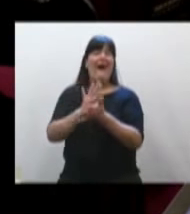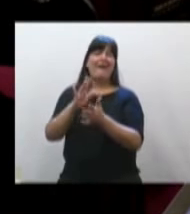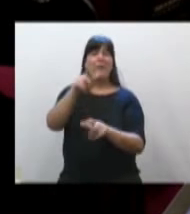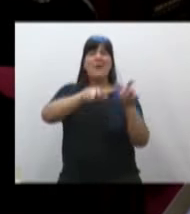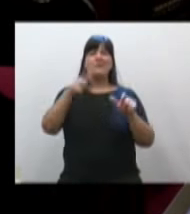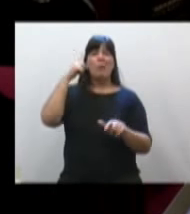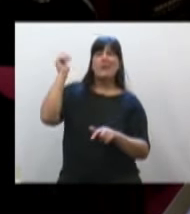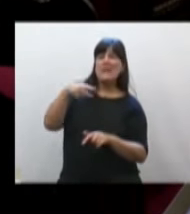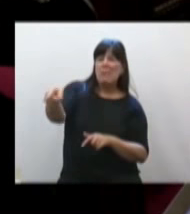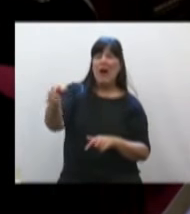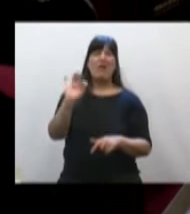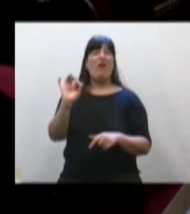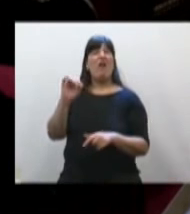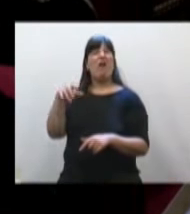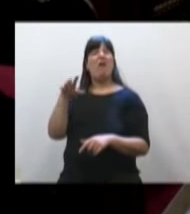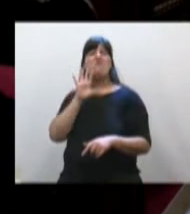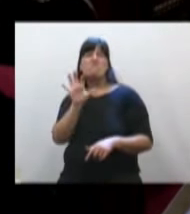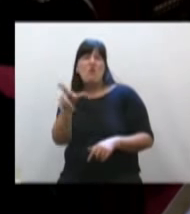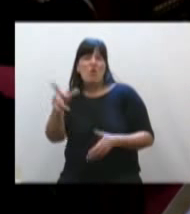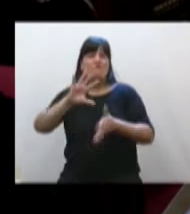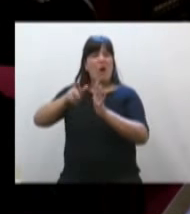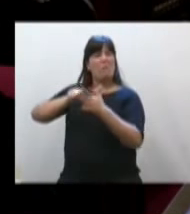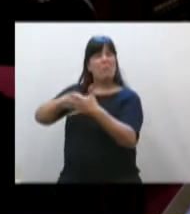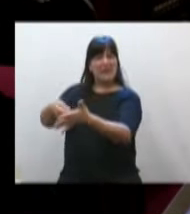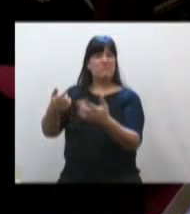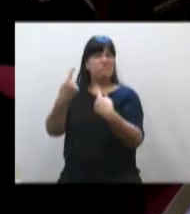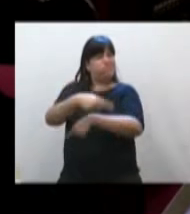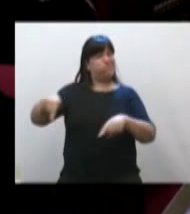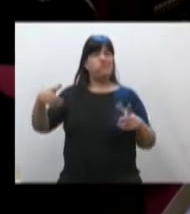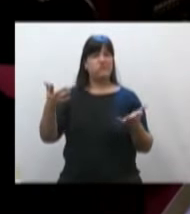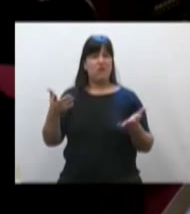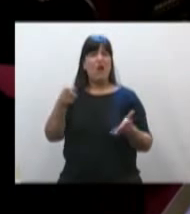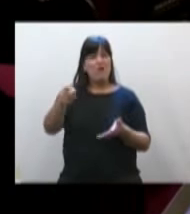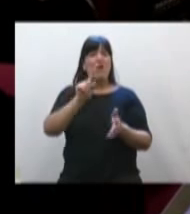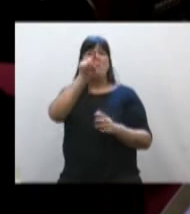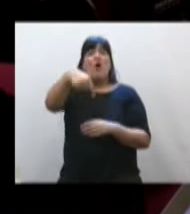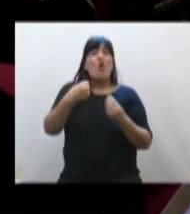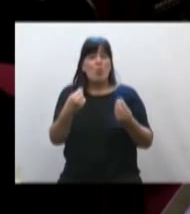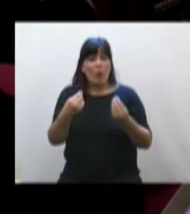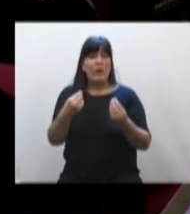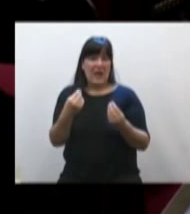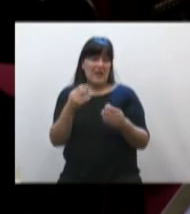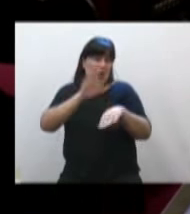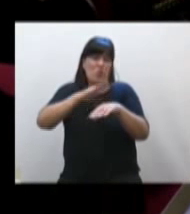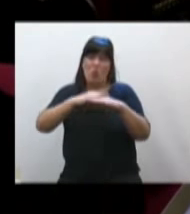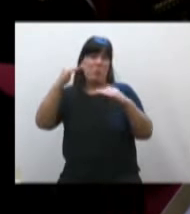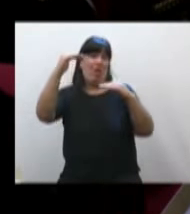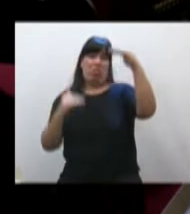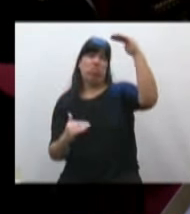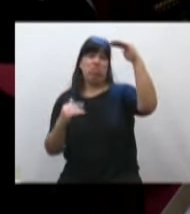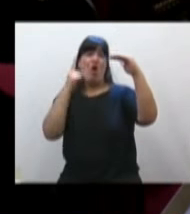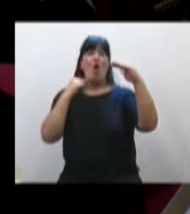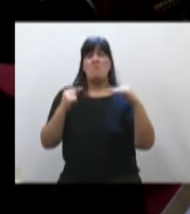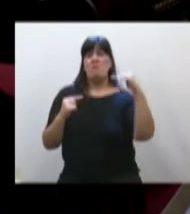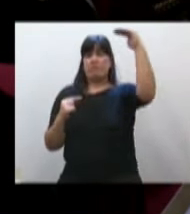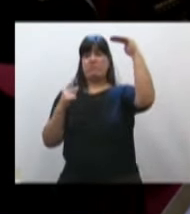anticonceptivos y de preservativos. Lamentablemente hemos tenido por aquí, por el Senado, la presencia del doctor Albino,